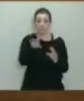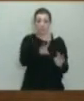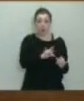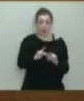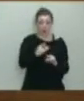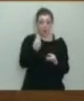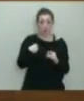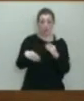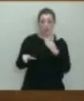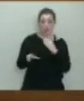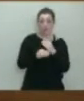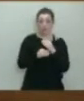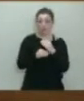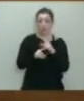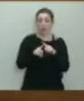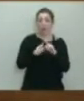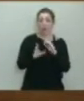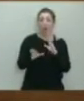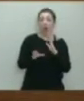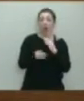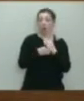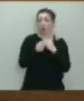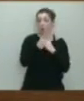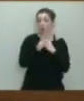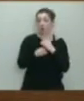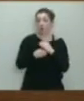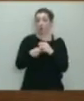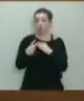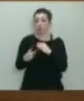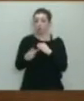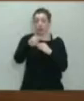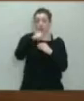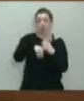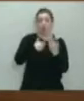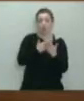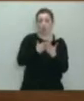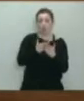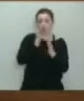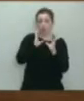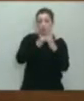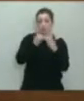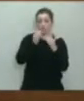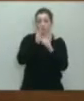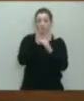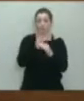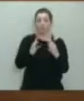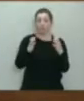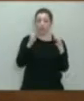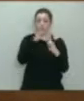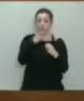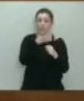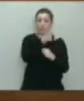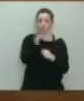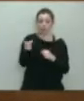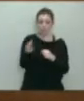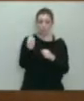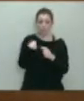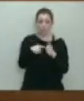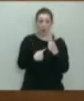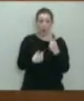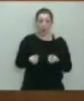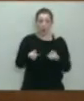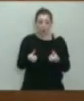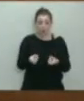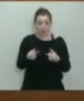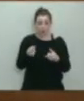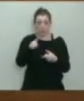anexo 1 y anexo 2. Es decir, ustedes vienen a pedir autorización política a esta Cámara para destinar esos endeudamientos a determinados gastos, nos